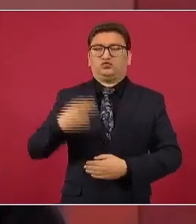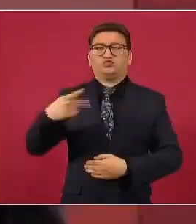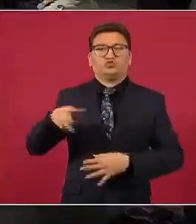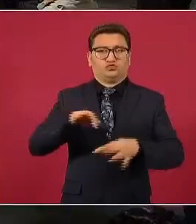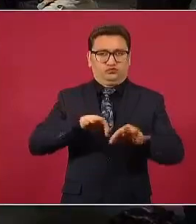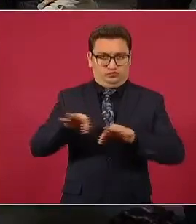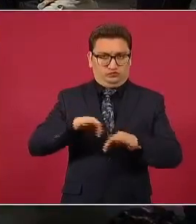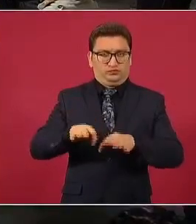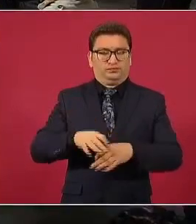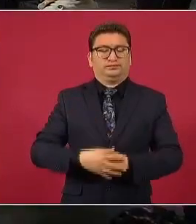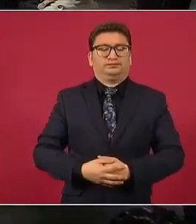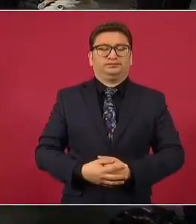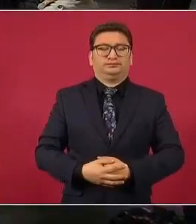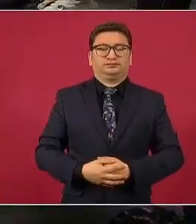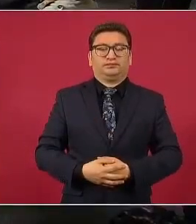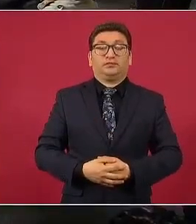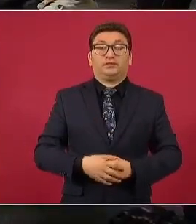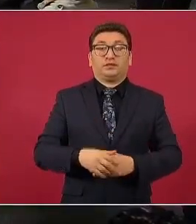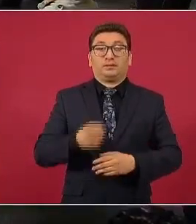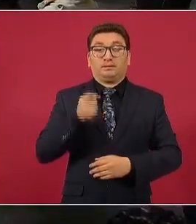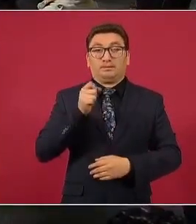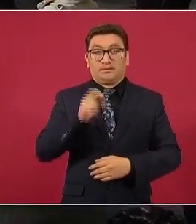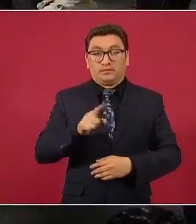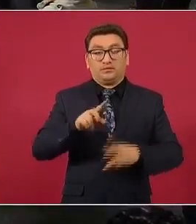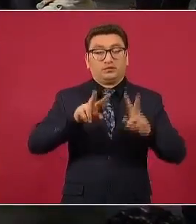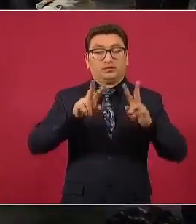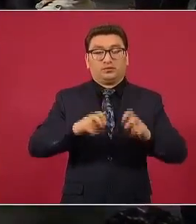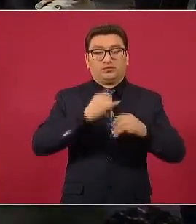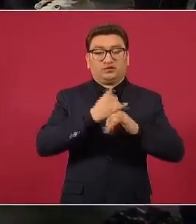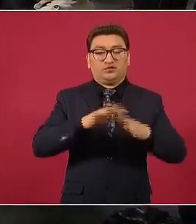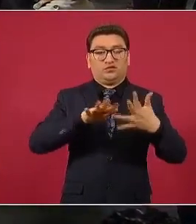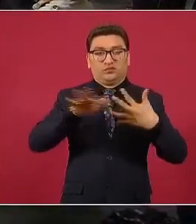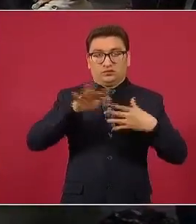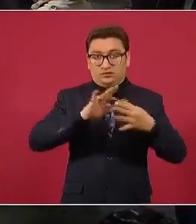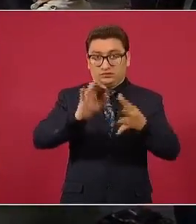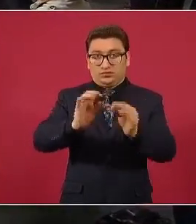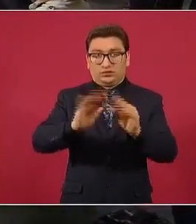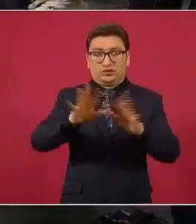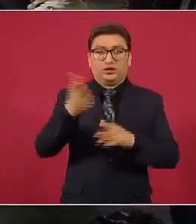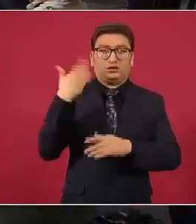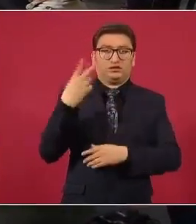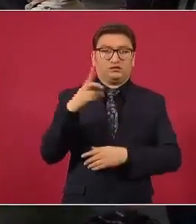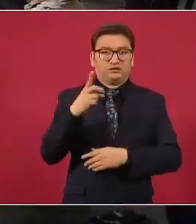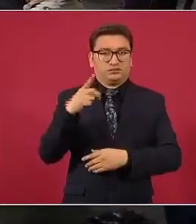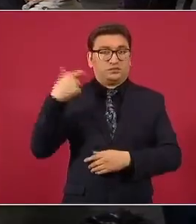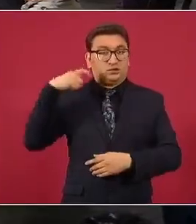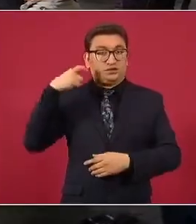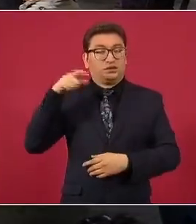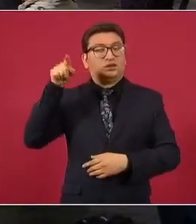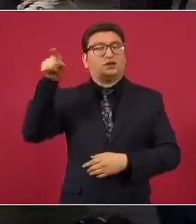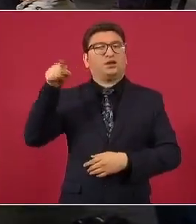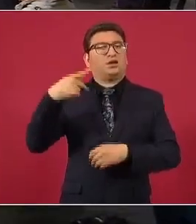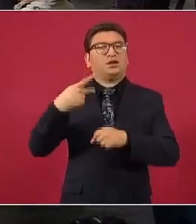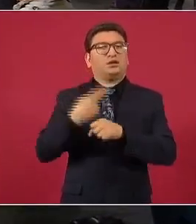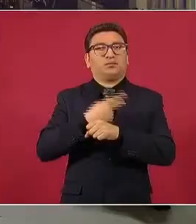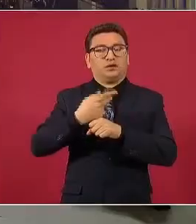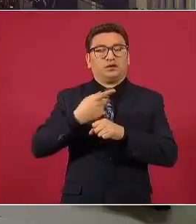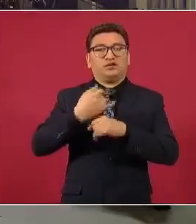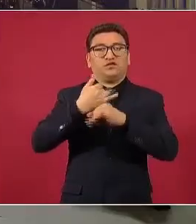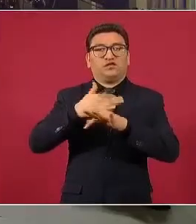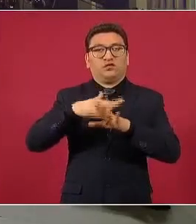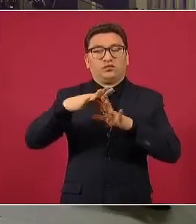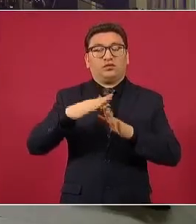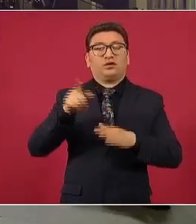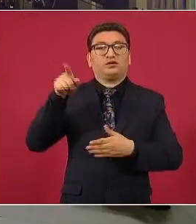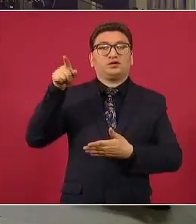laborales. Okay. Siguiendo el tema de transparencia, en diciembre le había comentado que en Querétaro se había llevado una declaración patrimonial